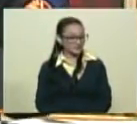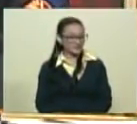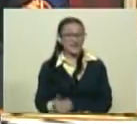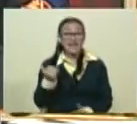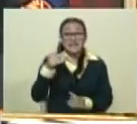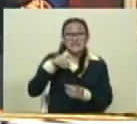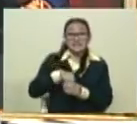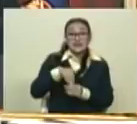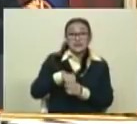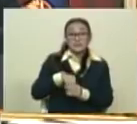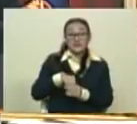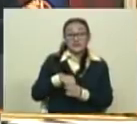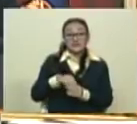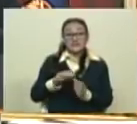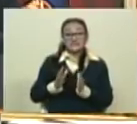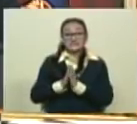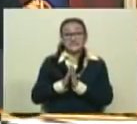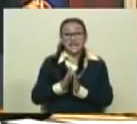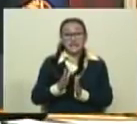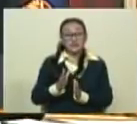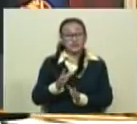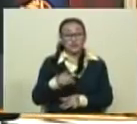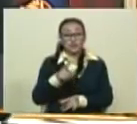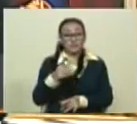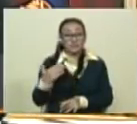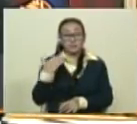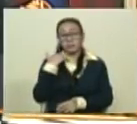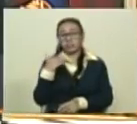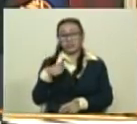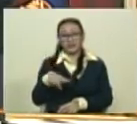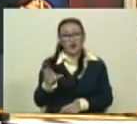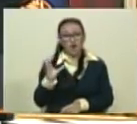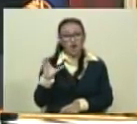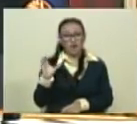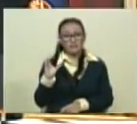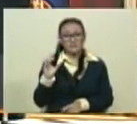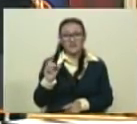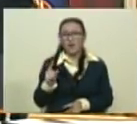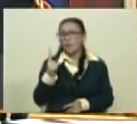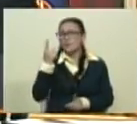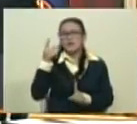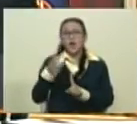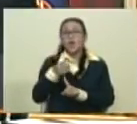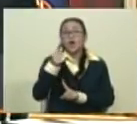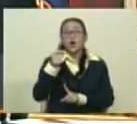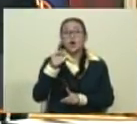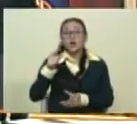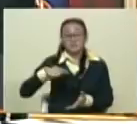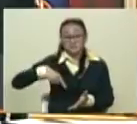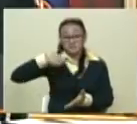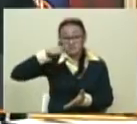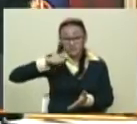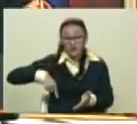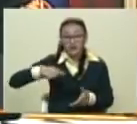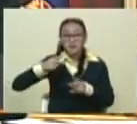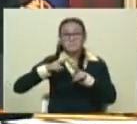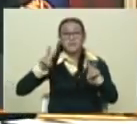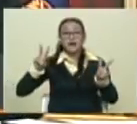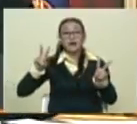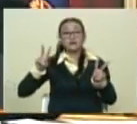Internamente, Santos es el presidente más fracasado de la historia de Colombia. Su único logro es haber firmado la paz con la